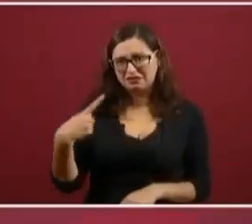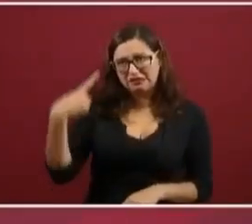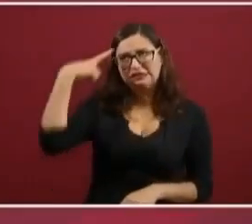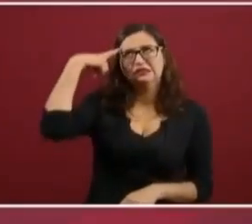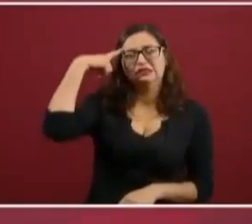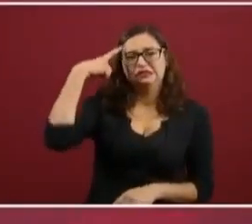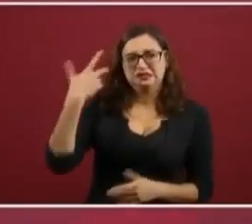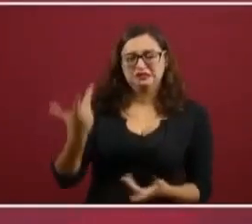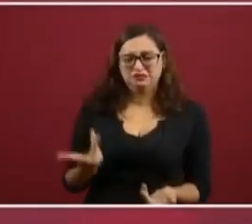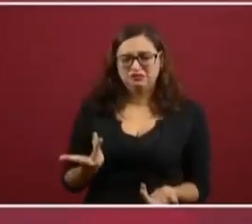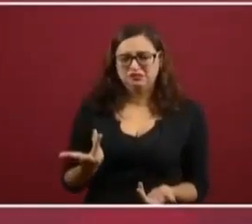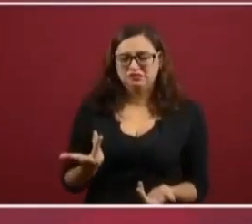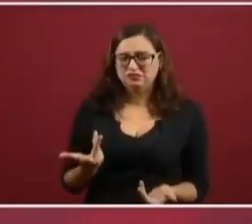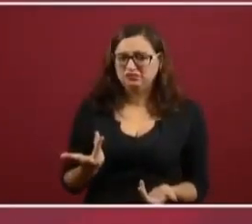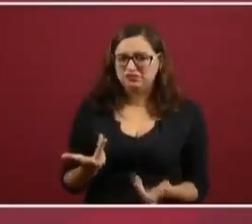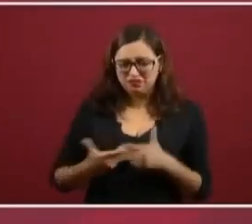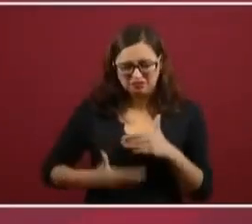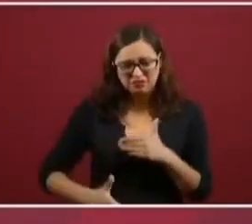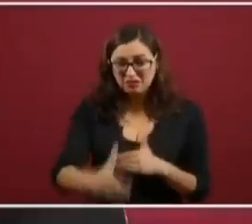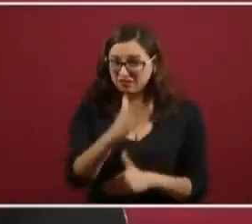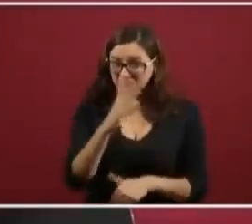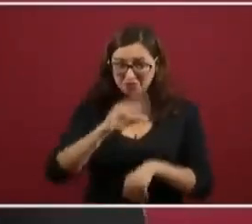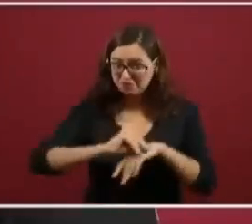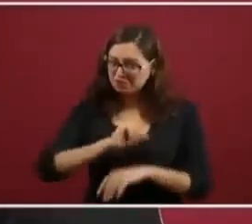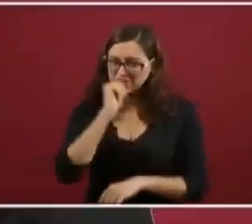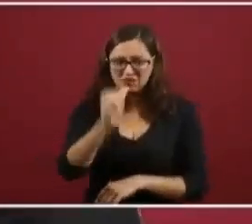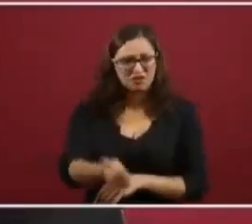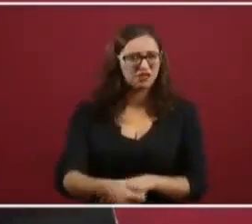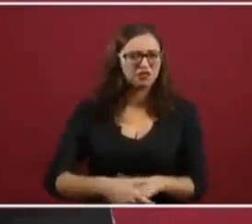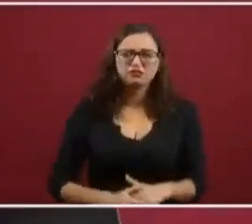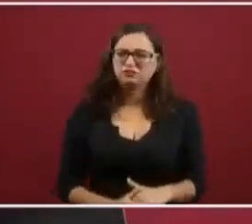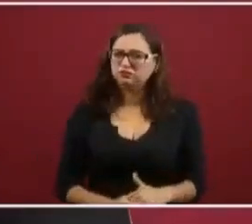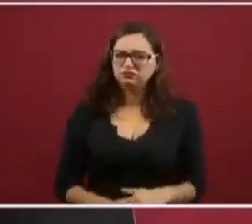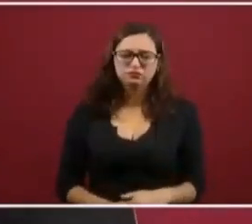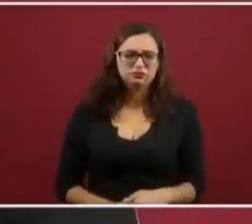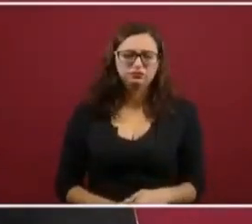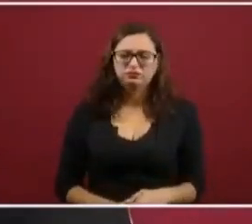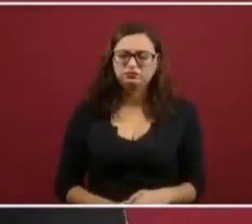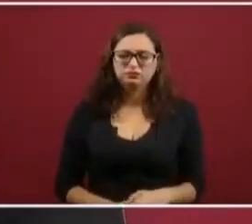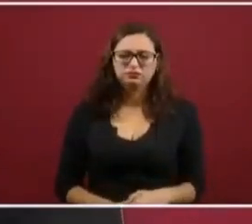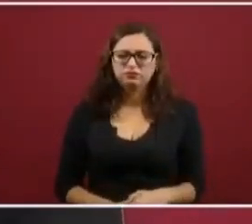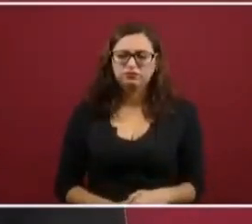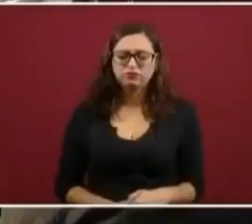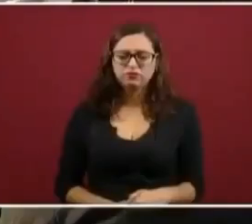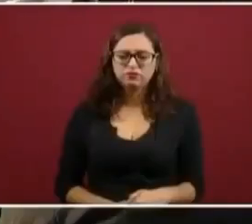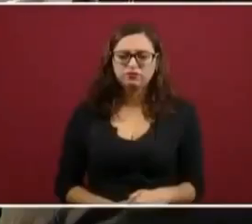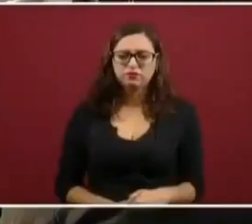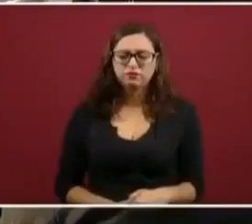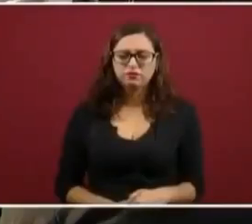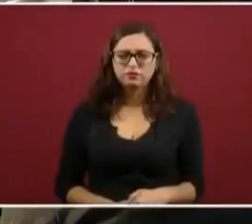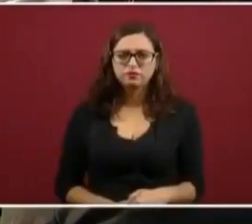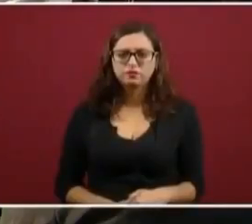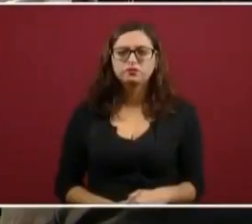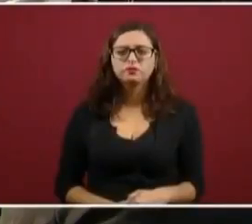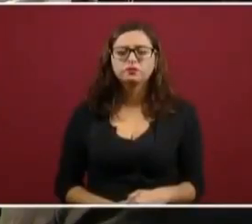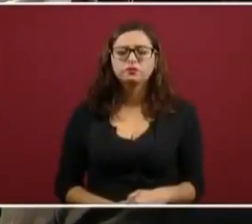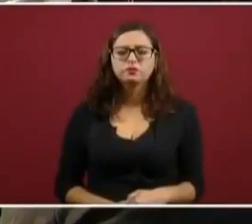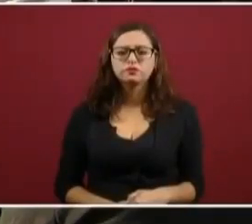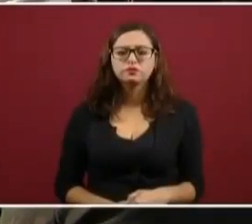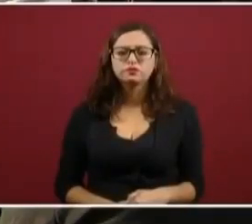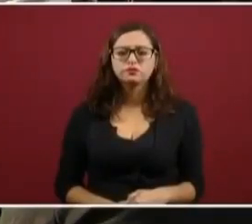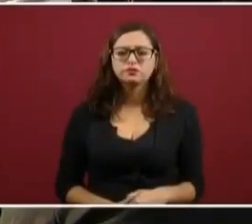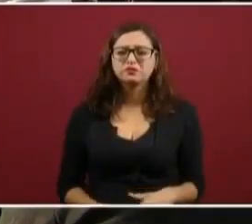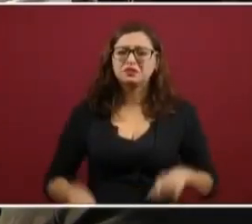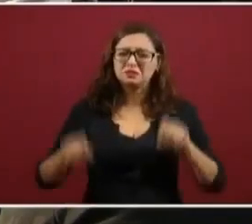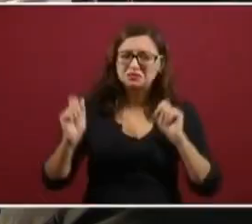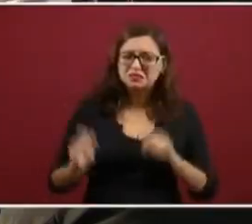conciencia de que ya no se va a permitir lo mismo no vamos a seguir con